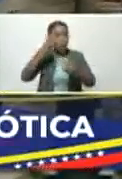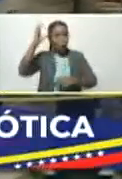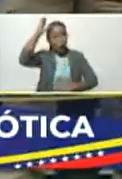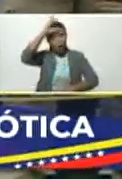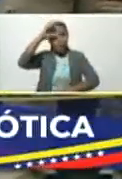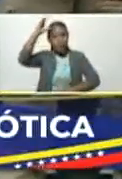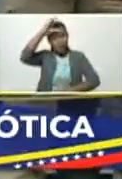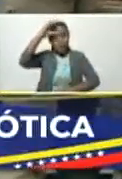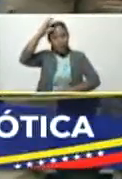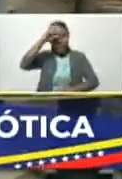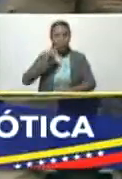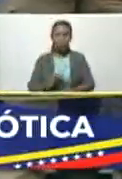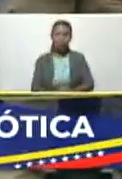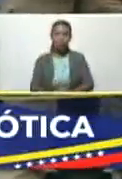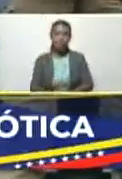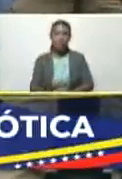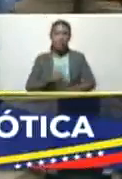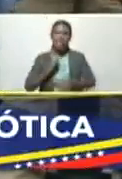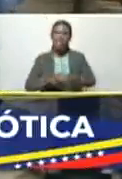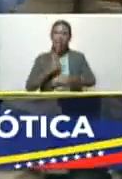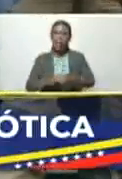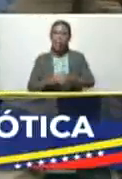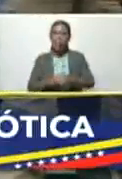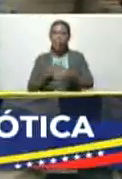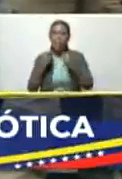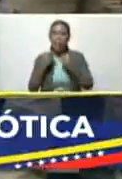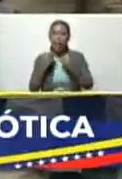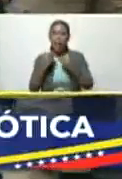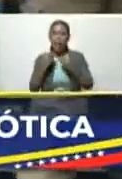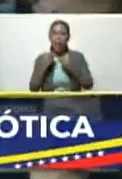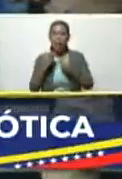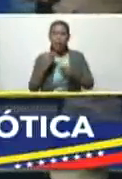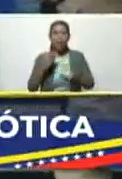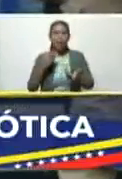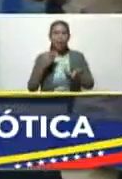son tiempos para sembrar el futuro.